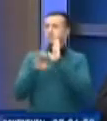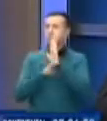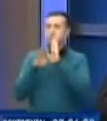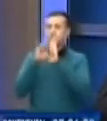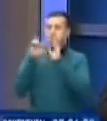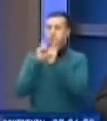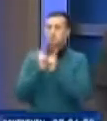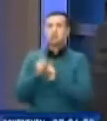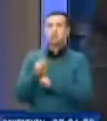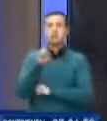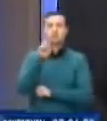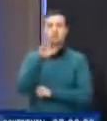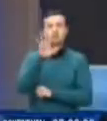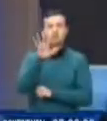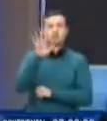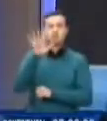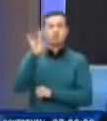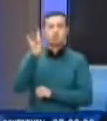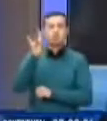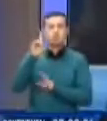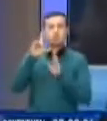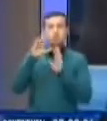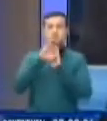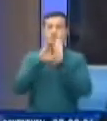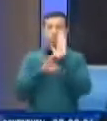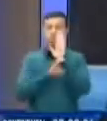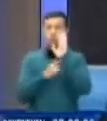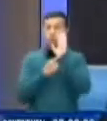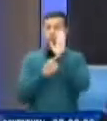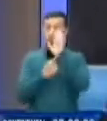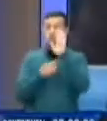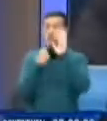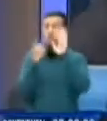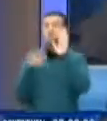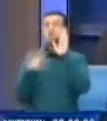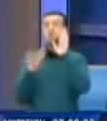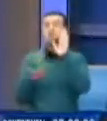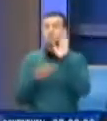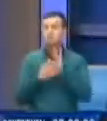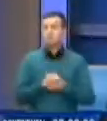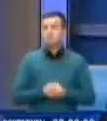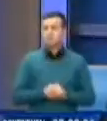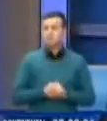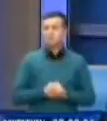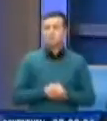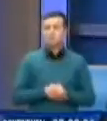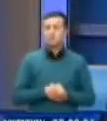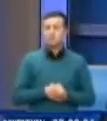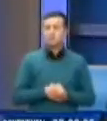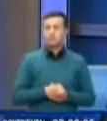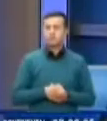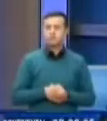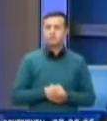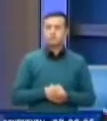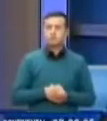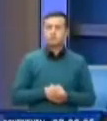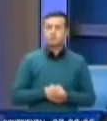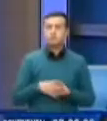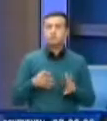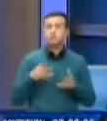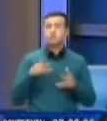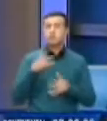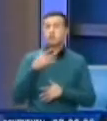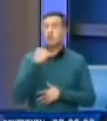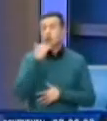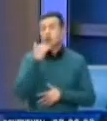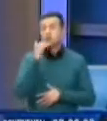artículo 158 de la constitución no resta ni altera